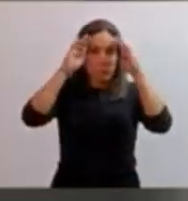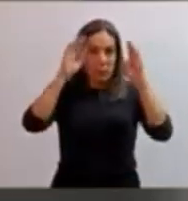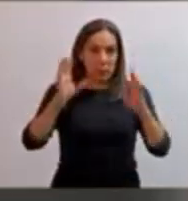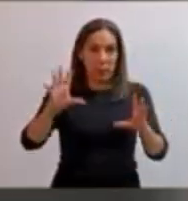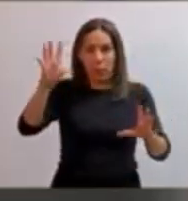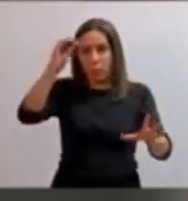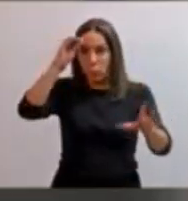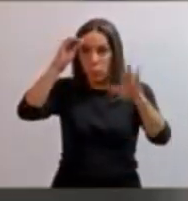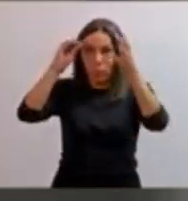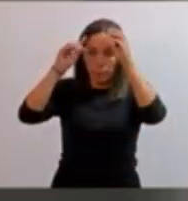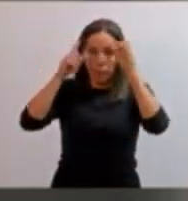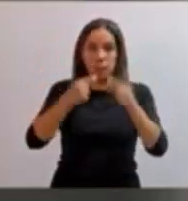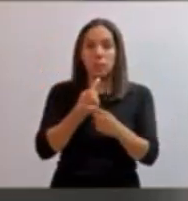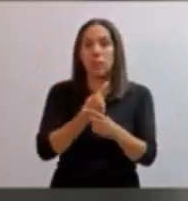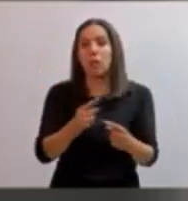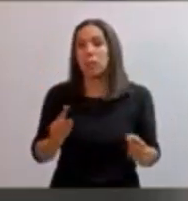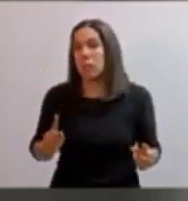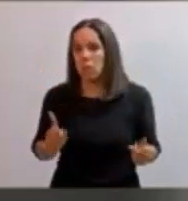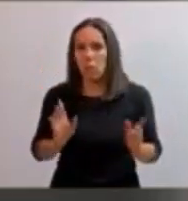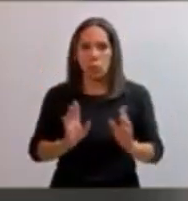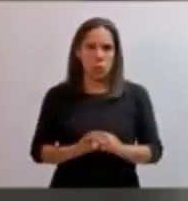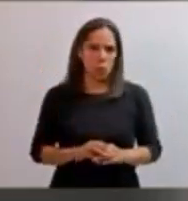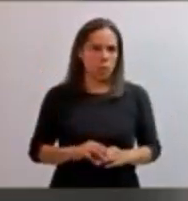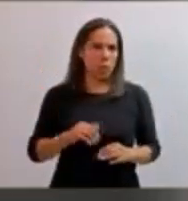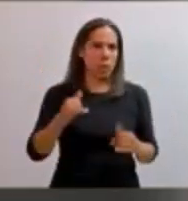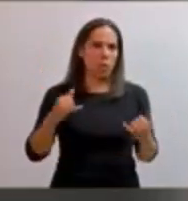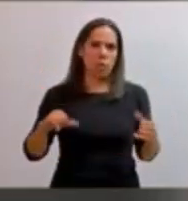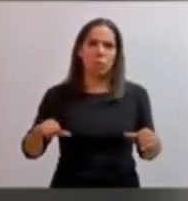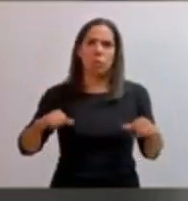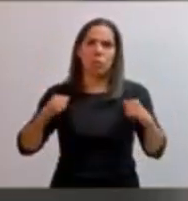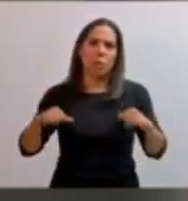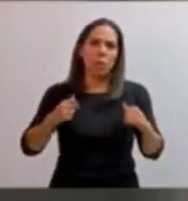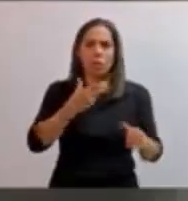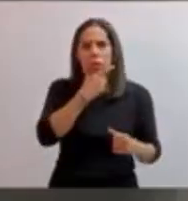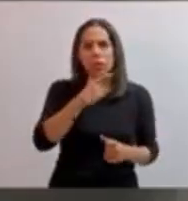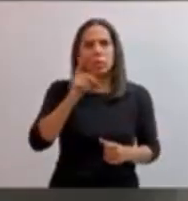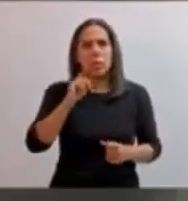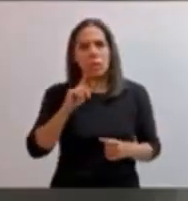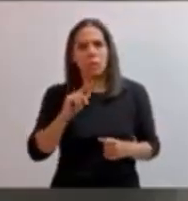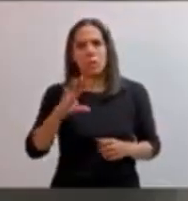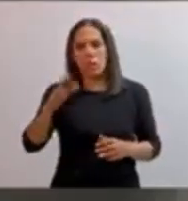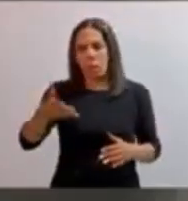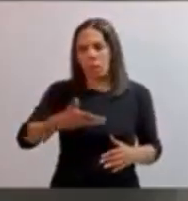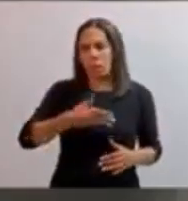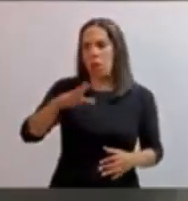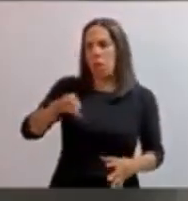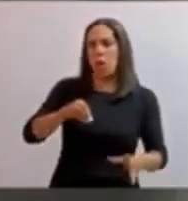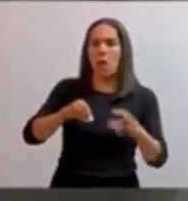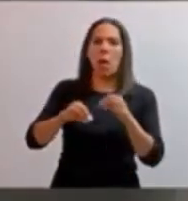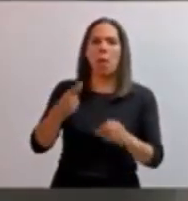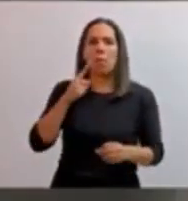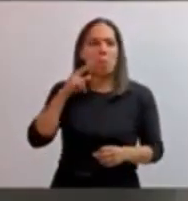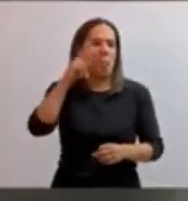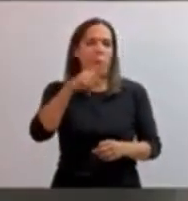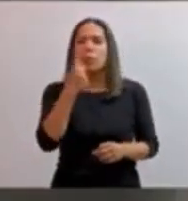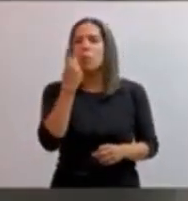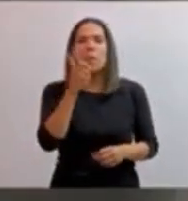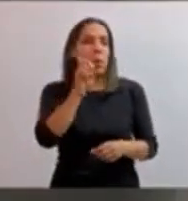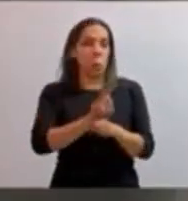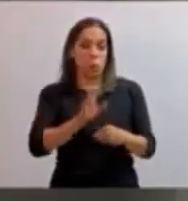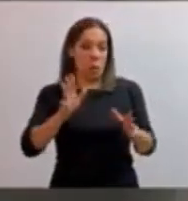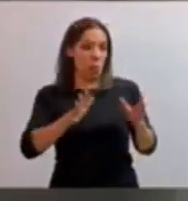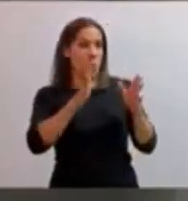Que los niños, las niñas, las y los adolescentes van teniendo, se van a mirar de un día para otro, pero